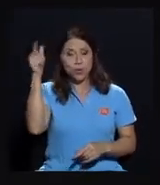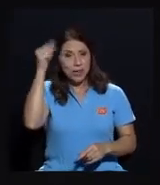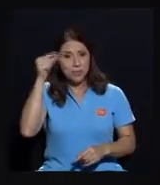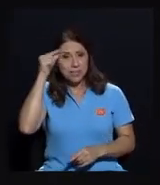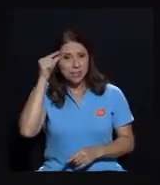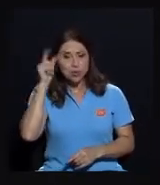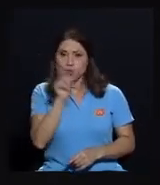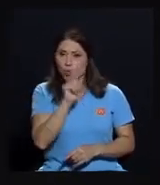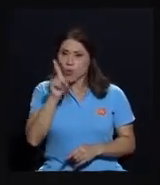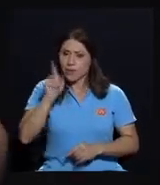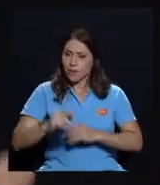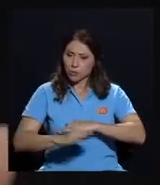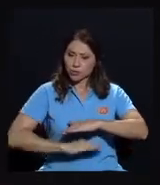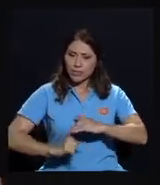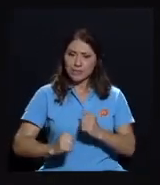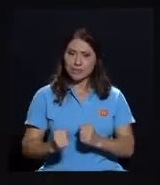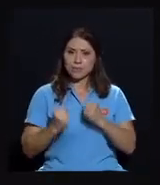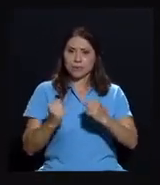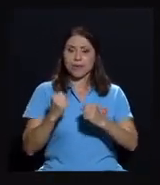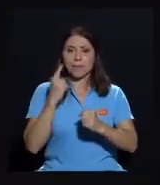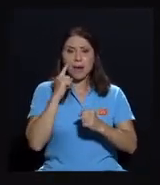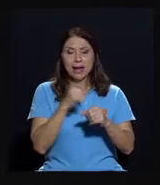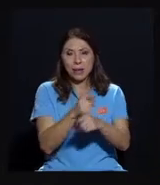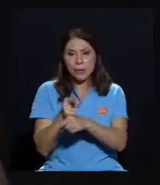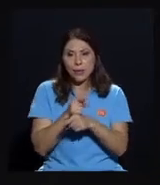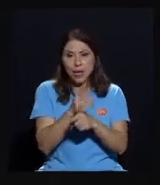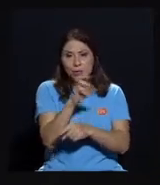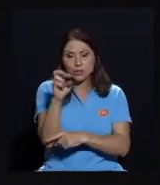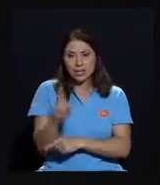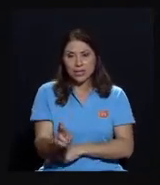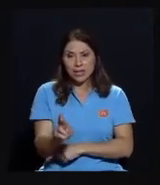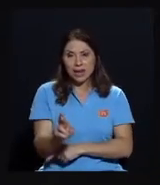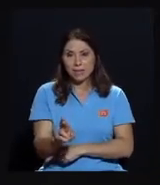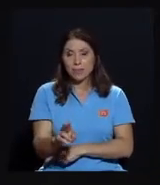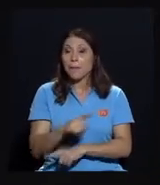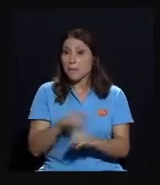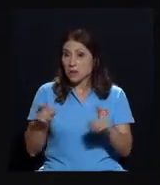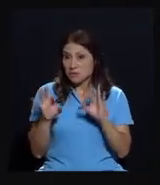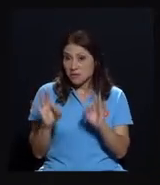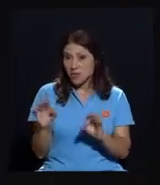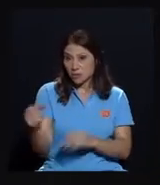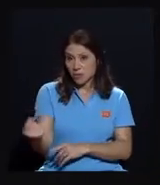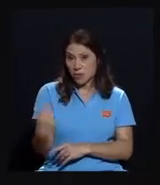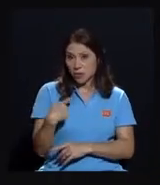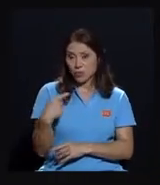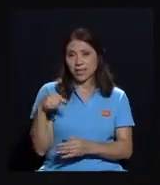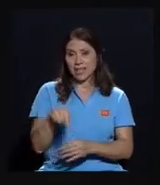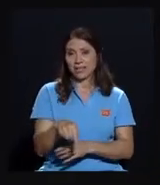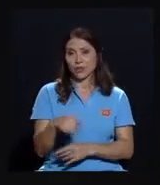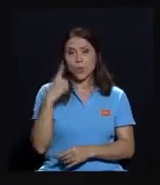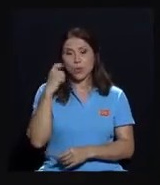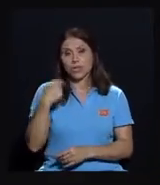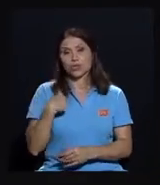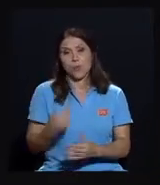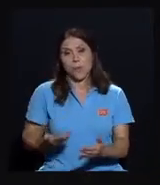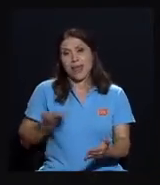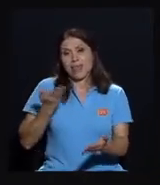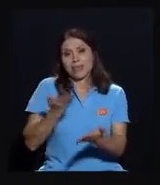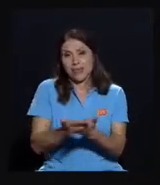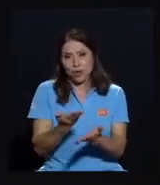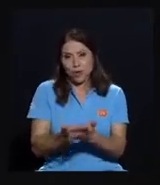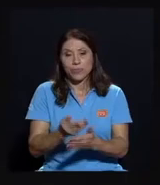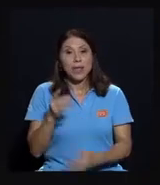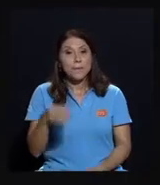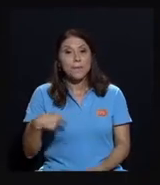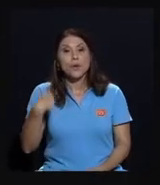transformar a costa rica pero me alegra que pregunte por esas reformas porque yo y planteó que un próximo gobierno además de